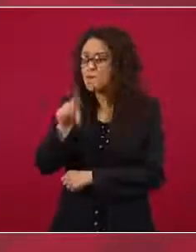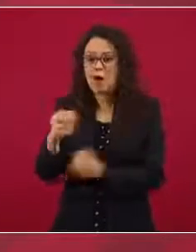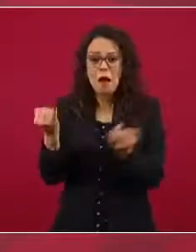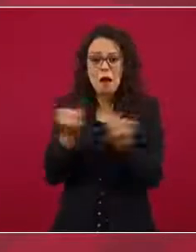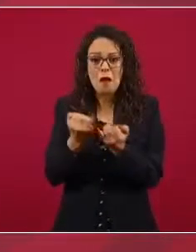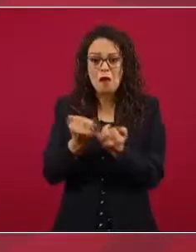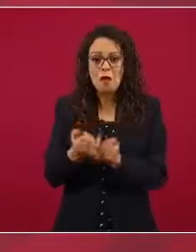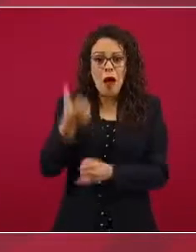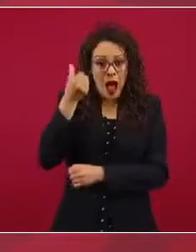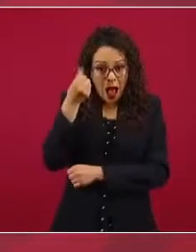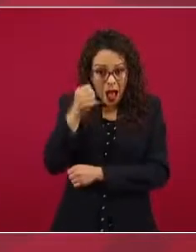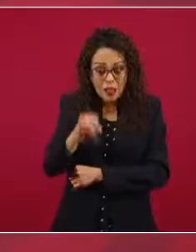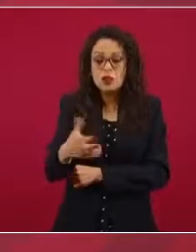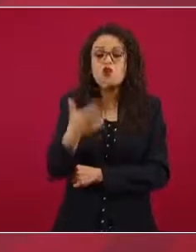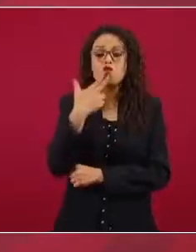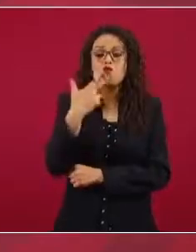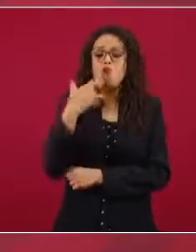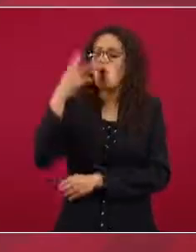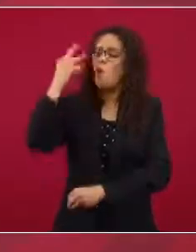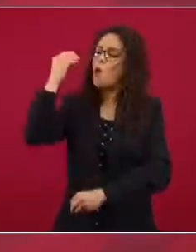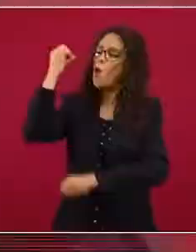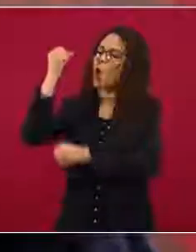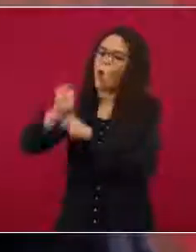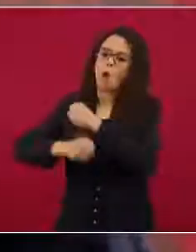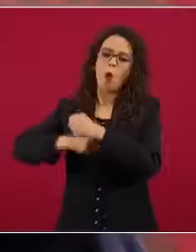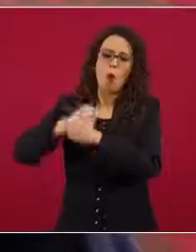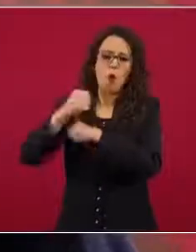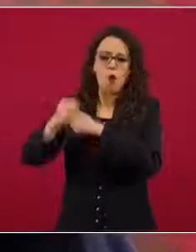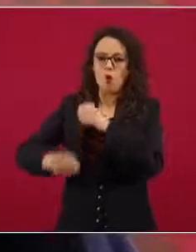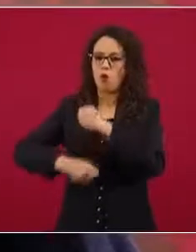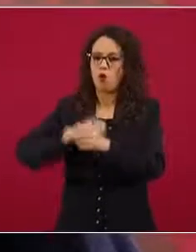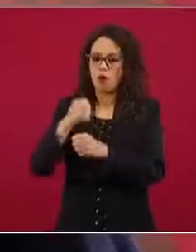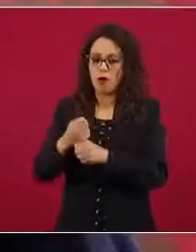mucho tiempo. Ya en la última elección,